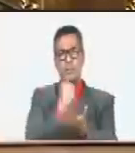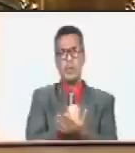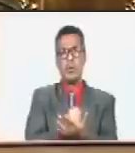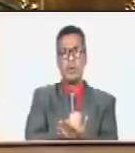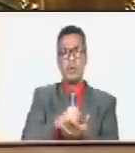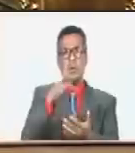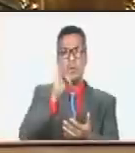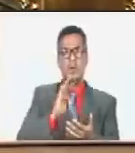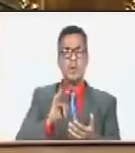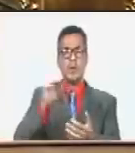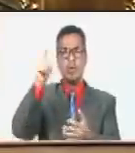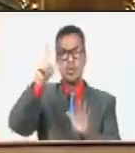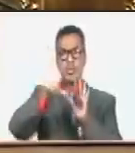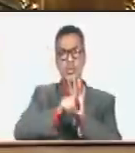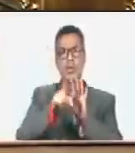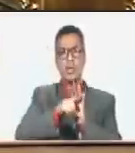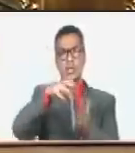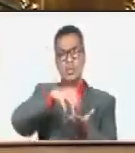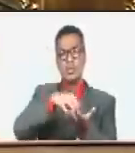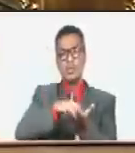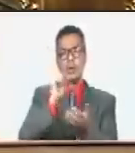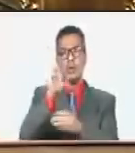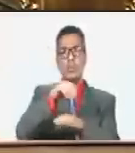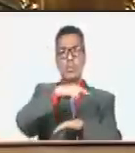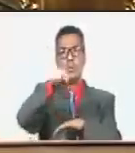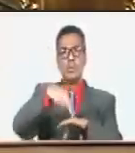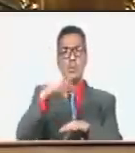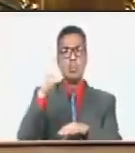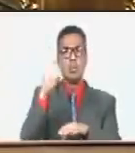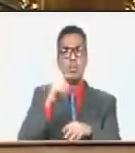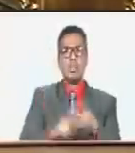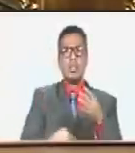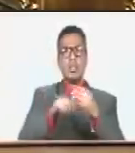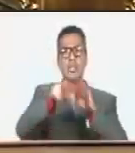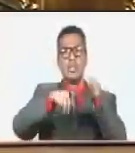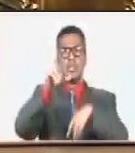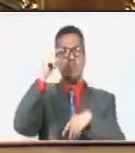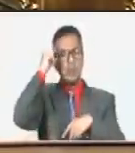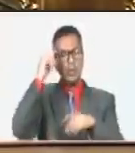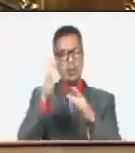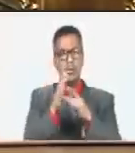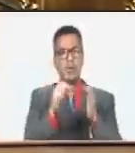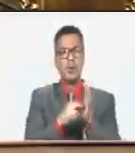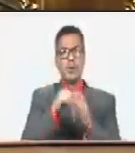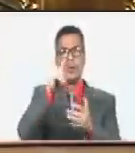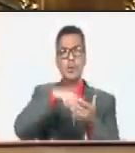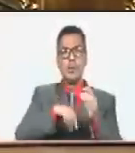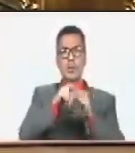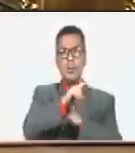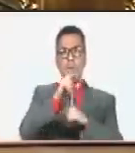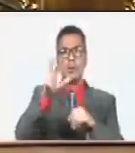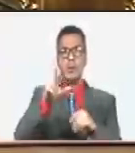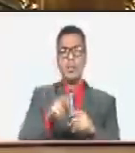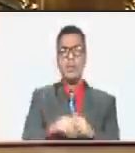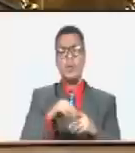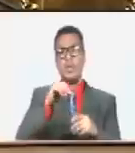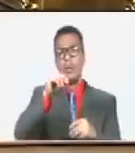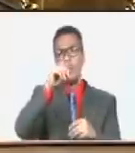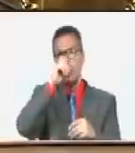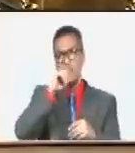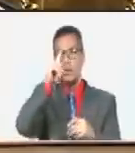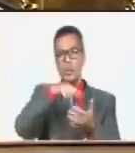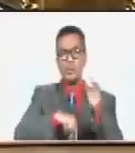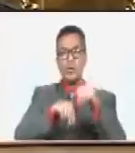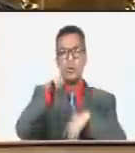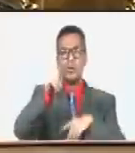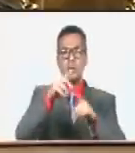Legislativo, sede de la Asamblea Nacional en Caracas, a los 13 días del mes de abril de 2023, año 212 de la